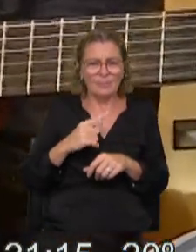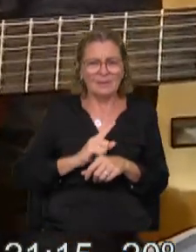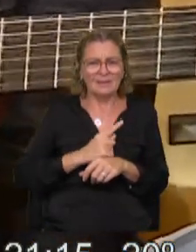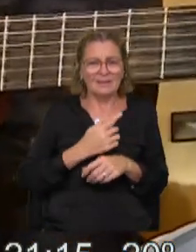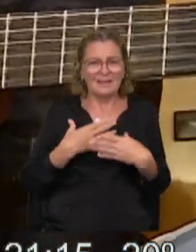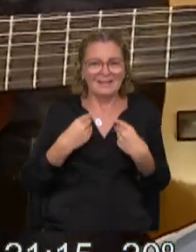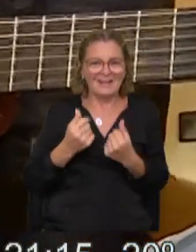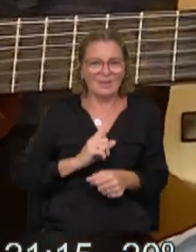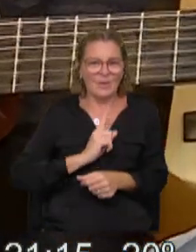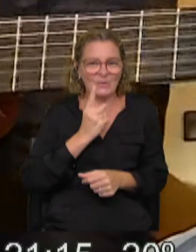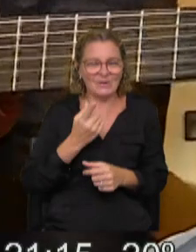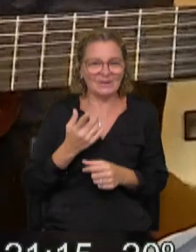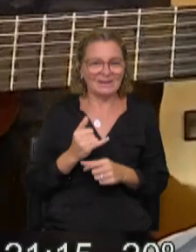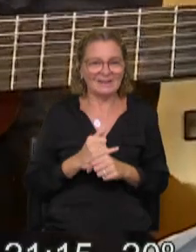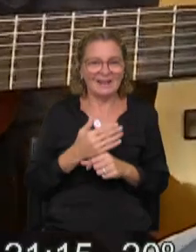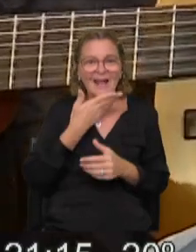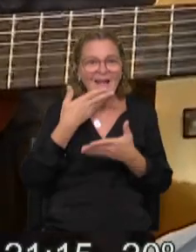orgulloso.